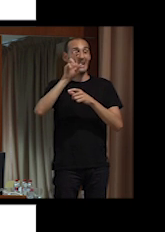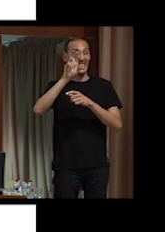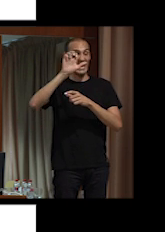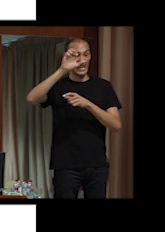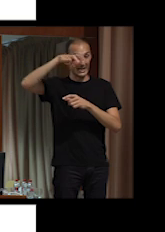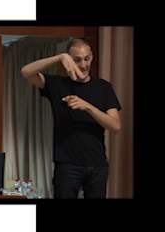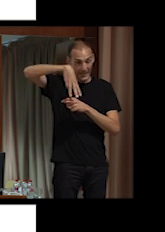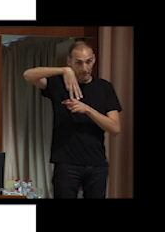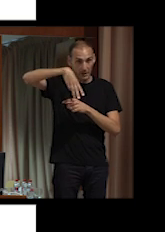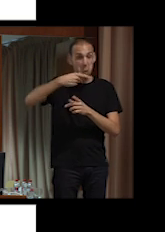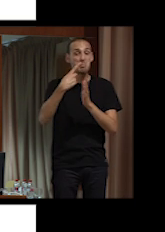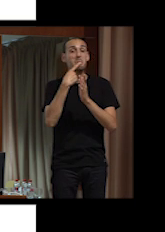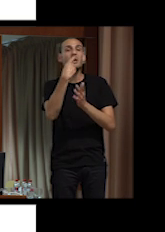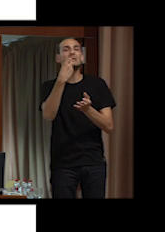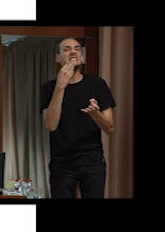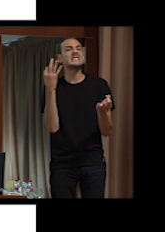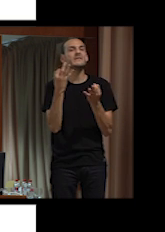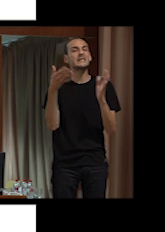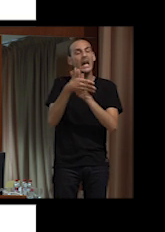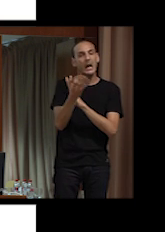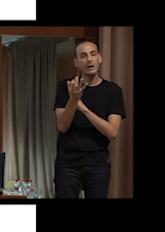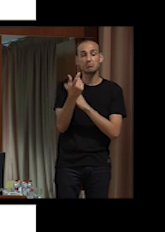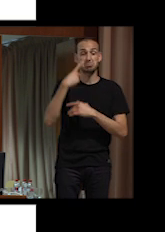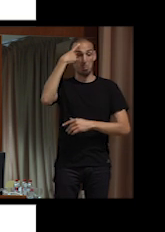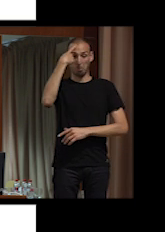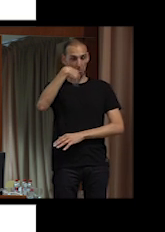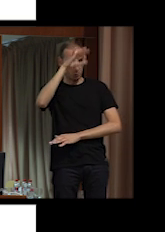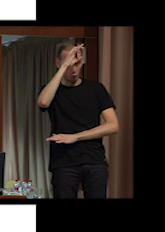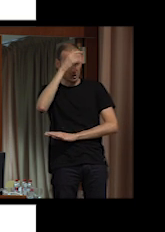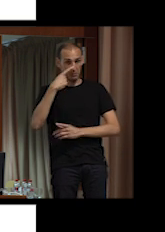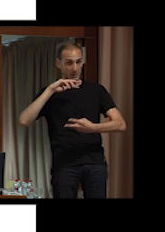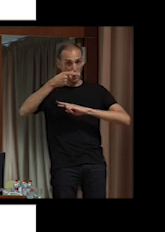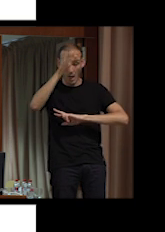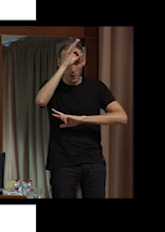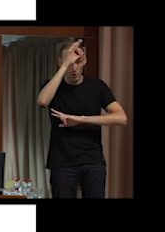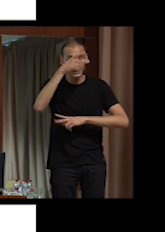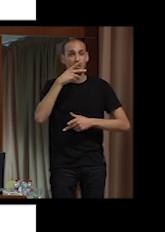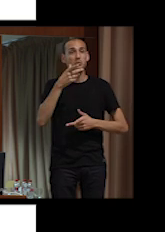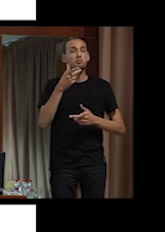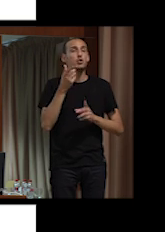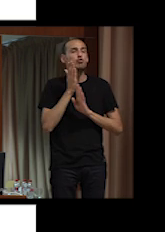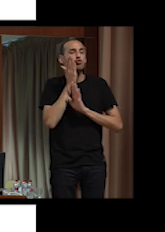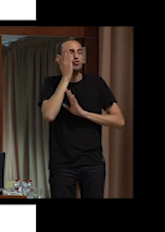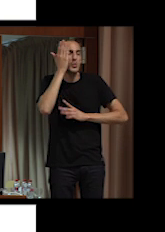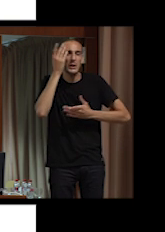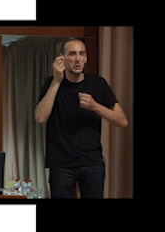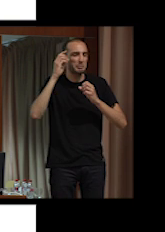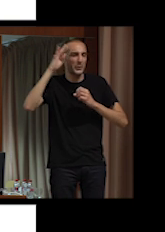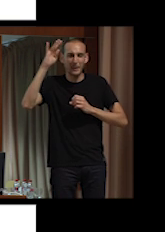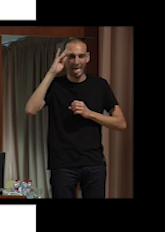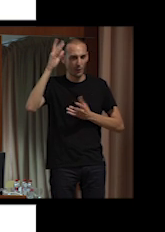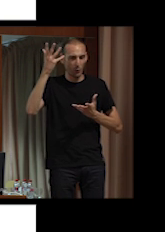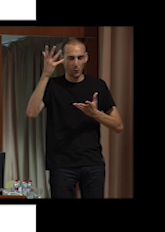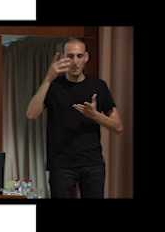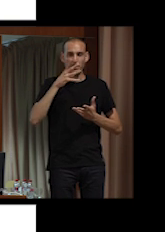diría que no lo sé. Es una fase, se le ha llamado sueño paradójico, porque si nos fijamos solo en lo que es el electroencefalograma, la persona